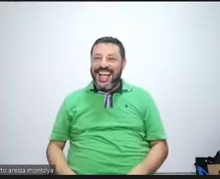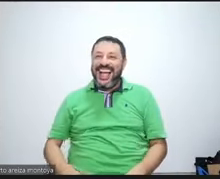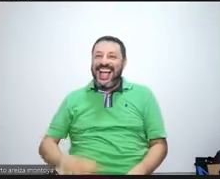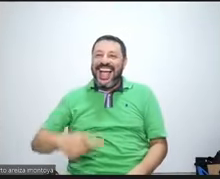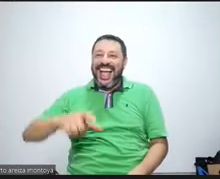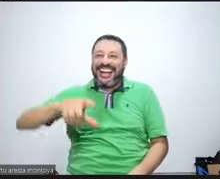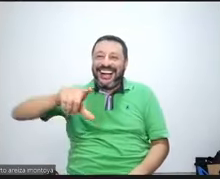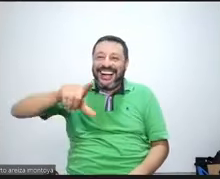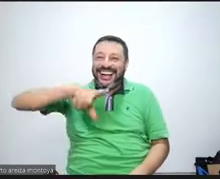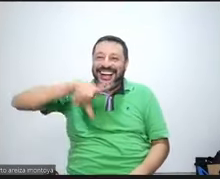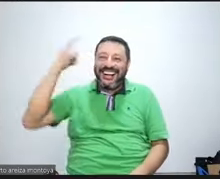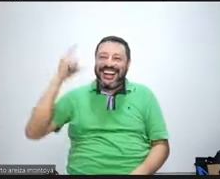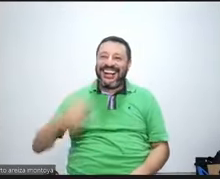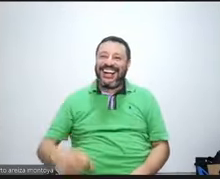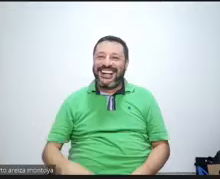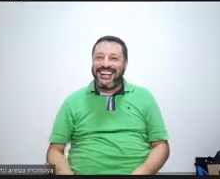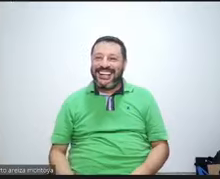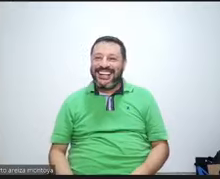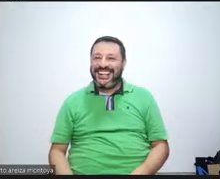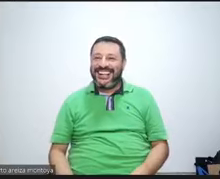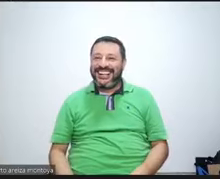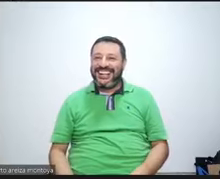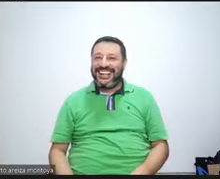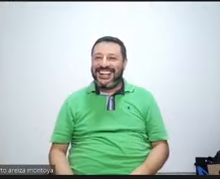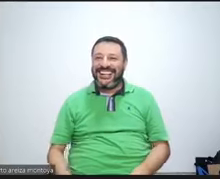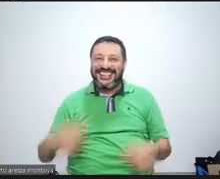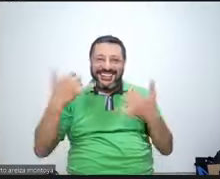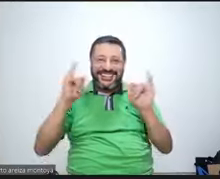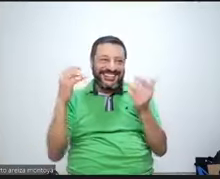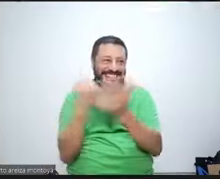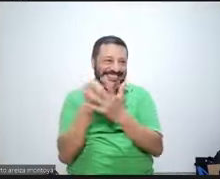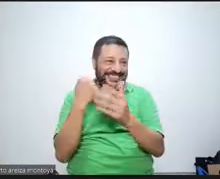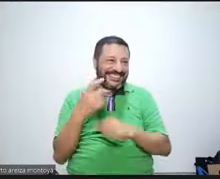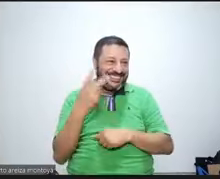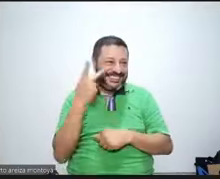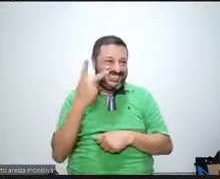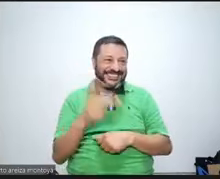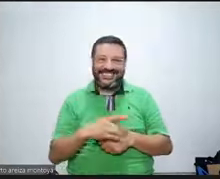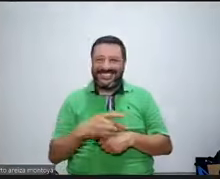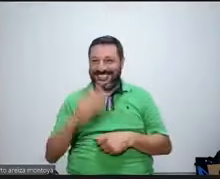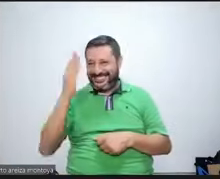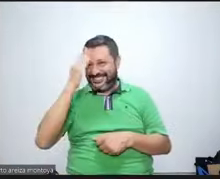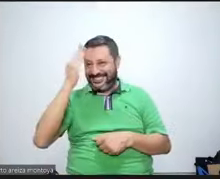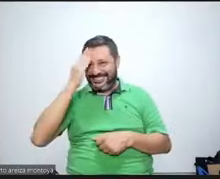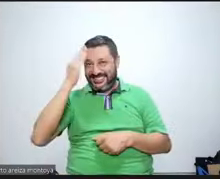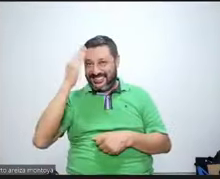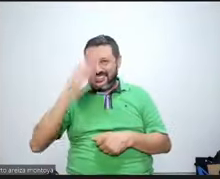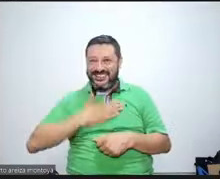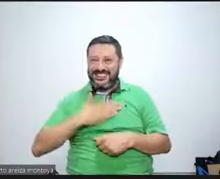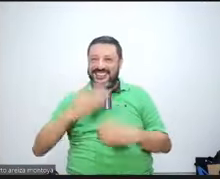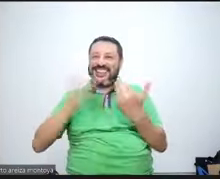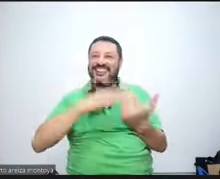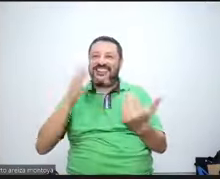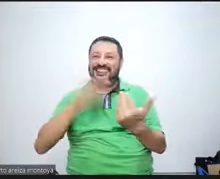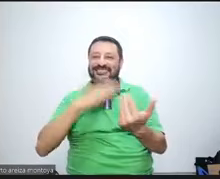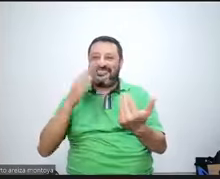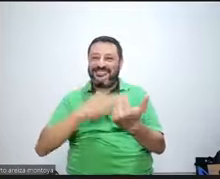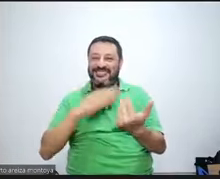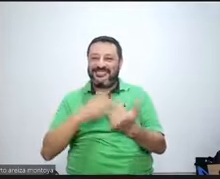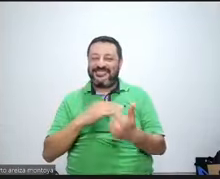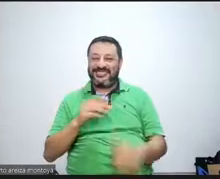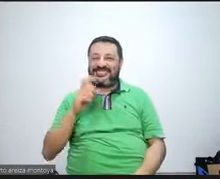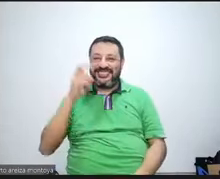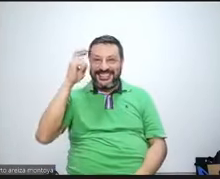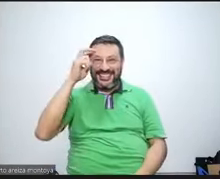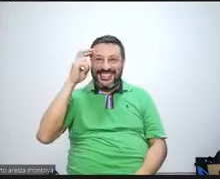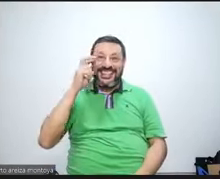sobre otro y ya, y así es. Entonces yo, no, dirigir asimétricas es lo más fácil del mundo, pero Gina, que nos explique por qué no